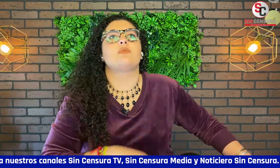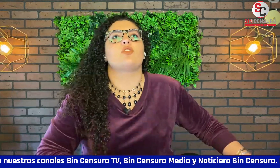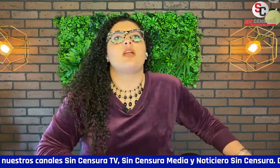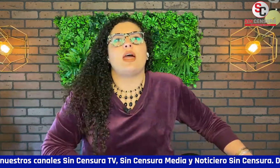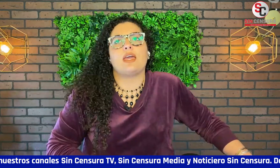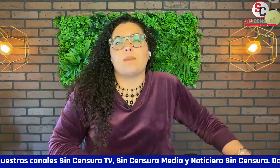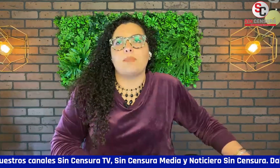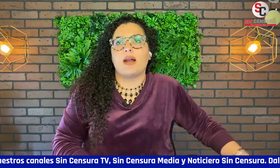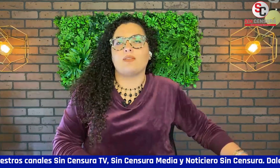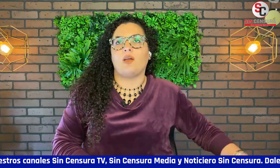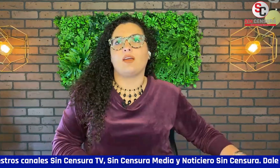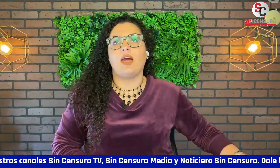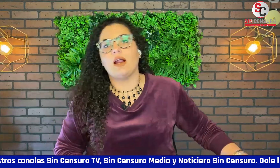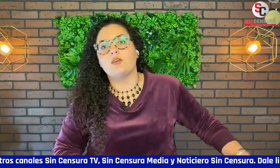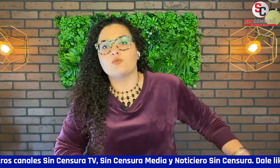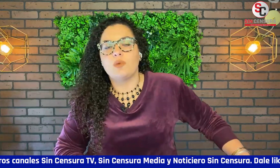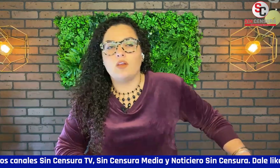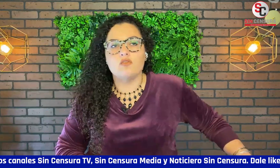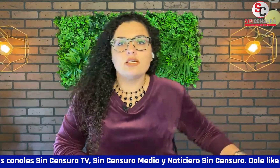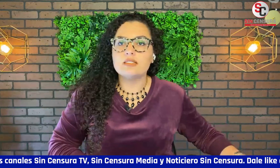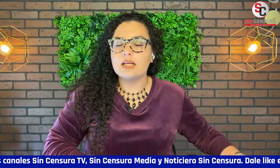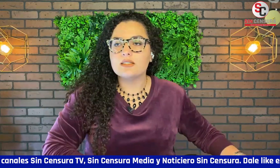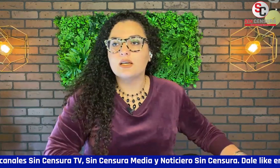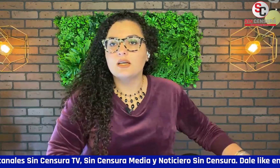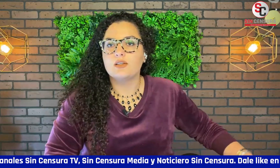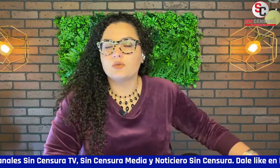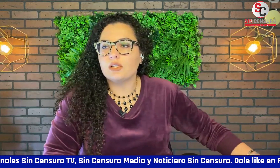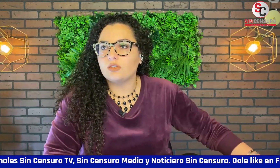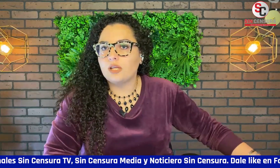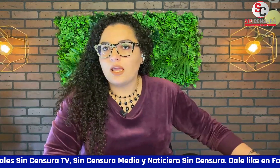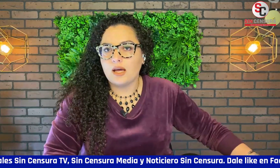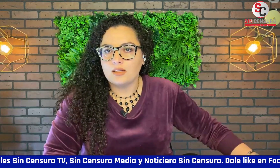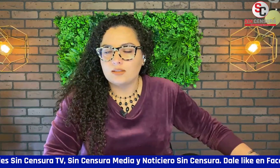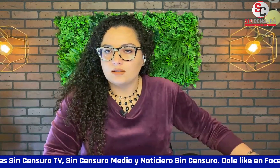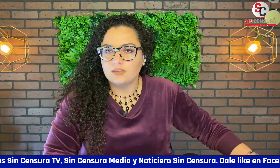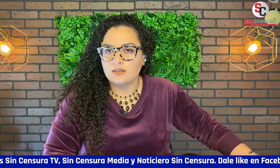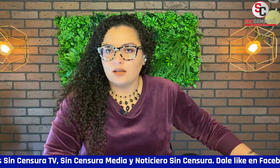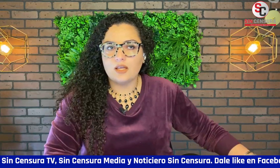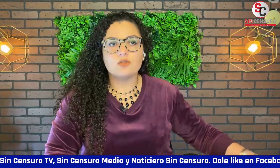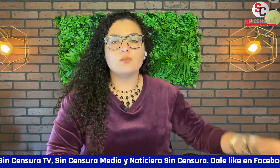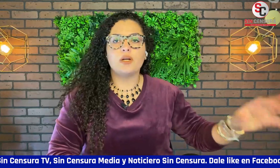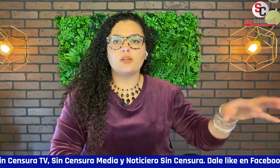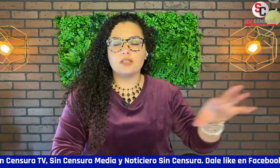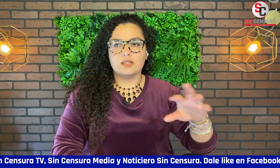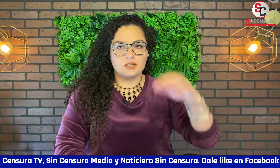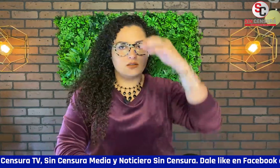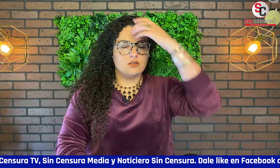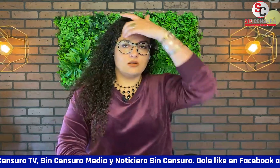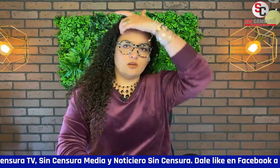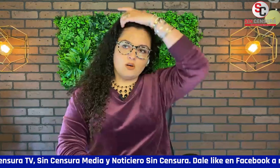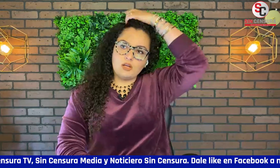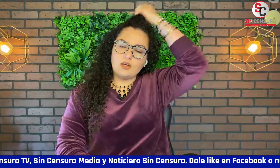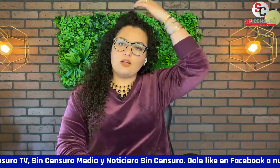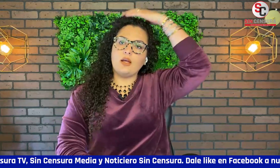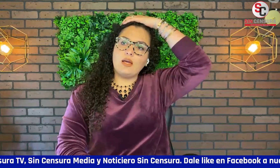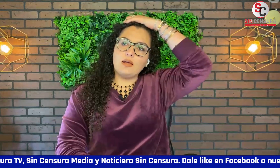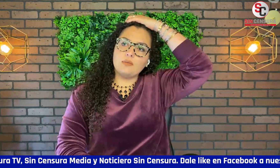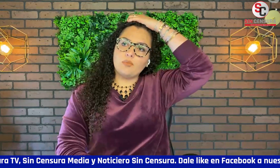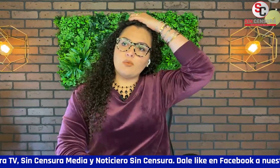el espionaje para atacar a los periodistas es una tontería. Estos periodistas, ¿no?